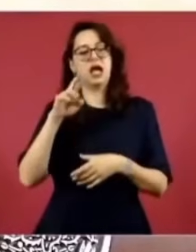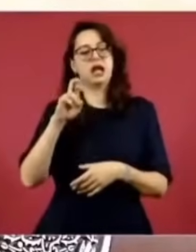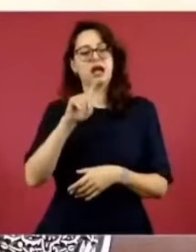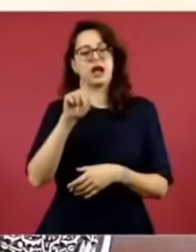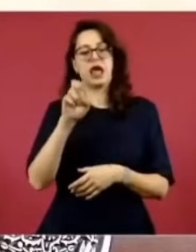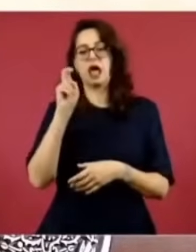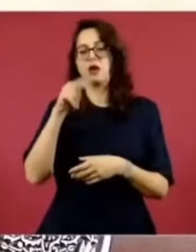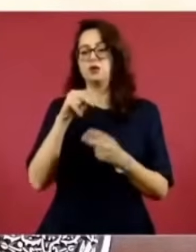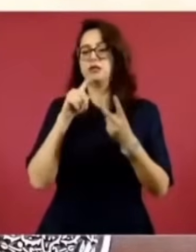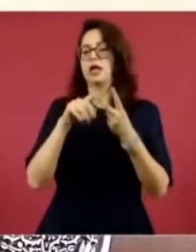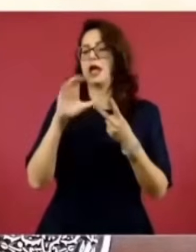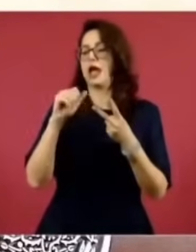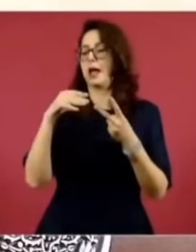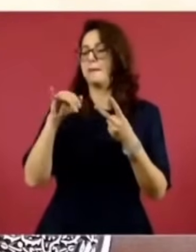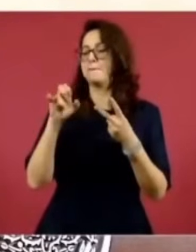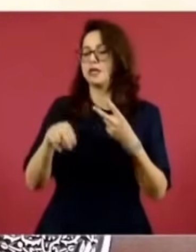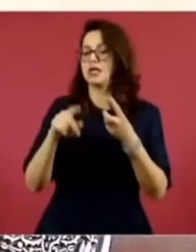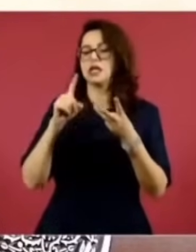De López Dóriga,